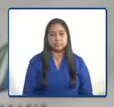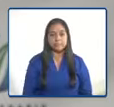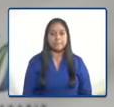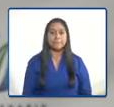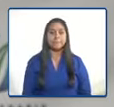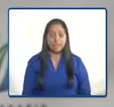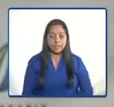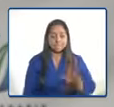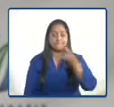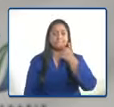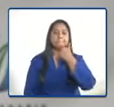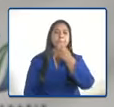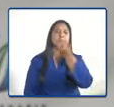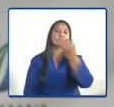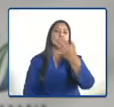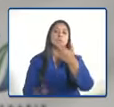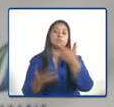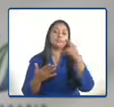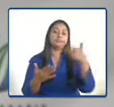¿Cuántos recursos? Los recursos,